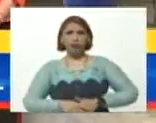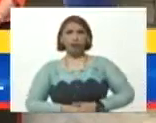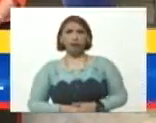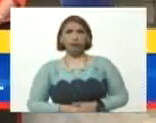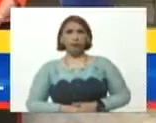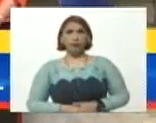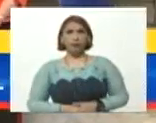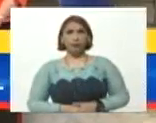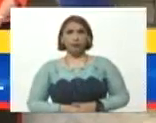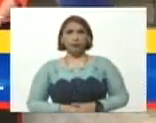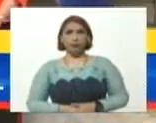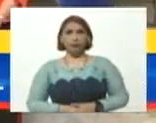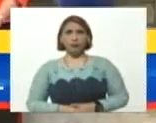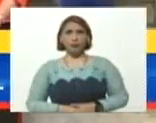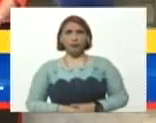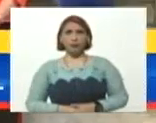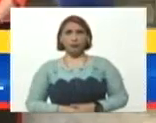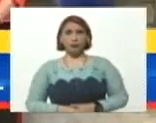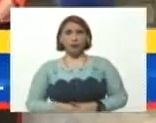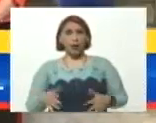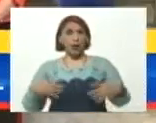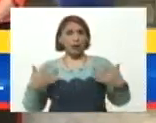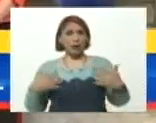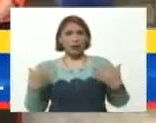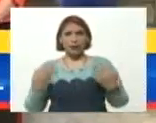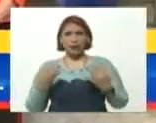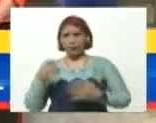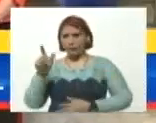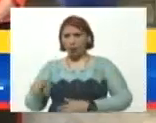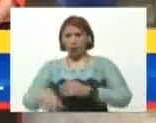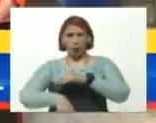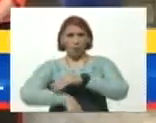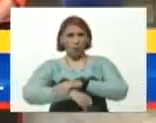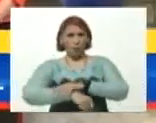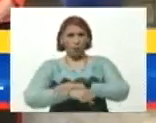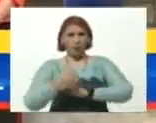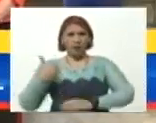nosotros. Con su alegría siempre.